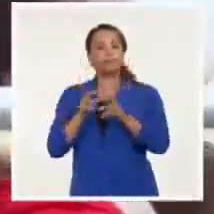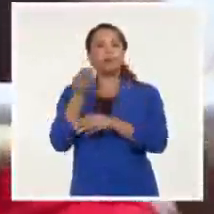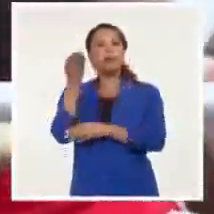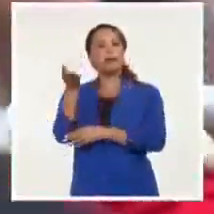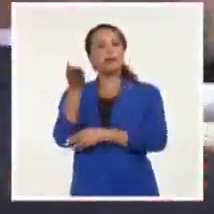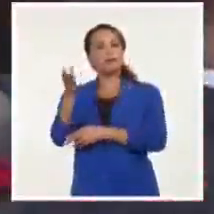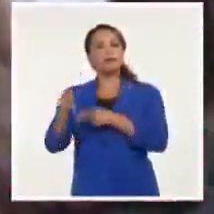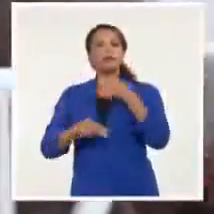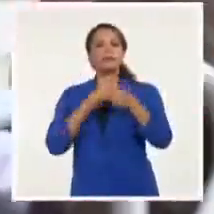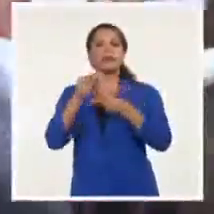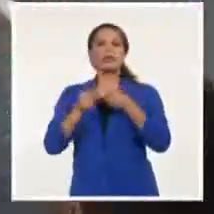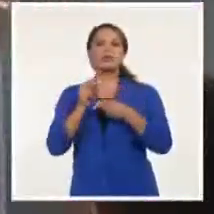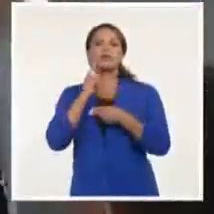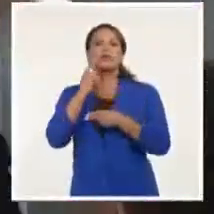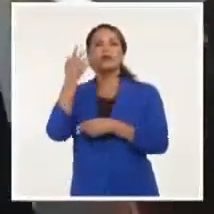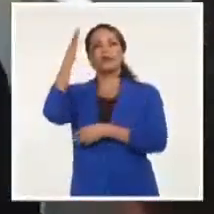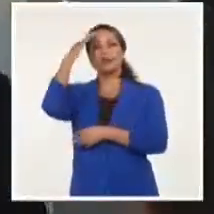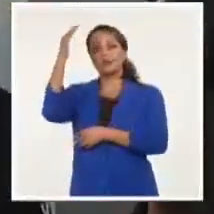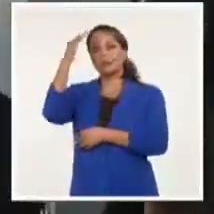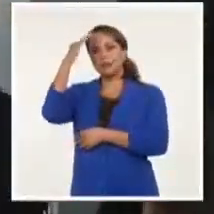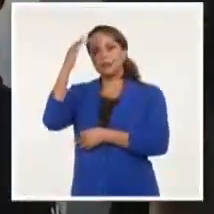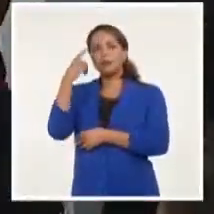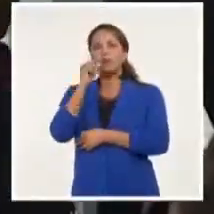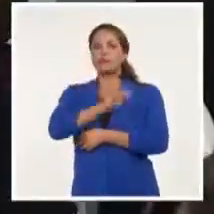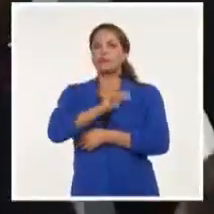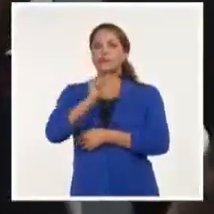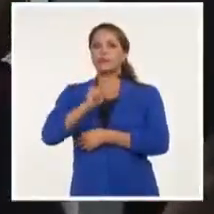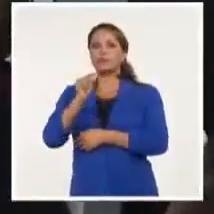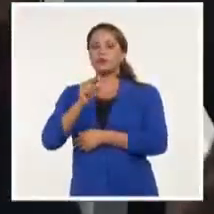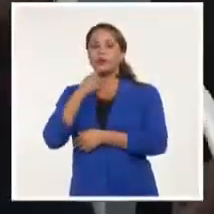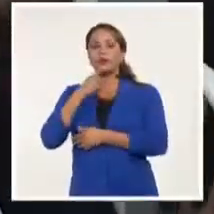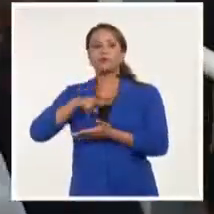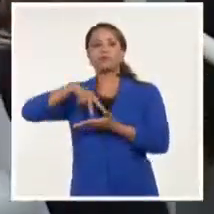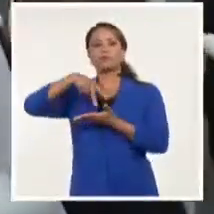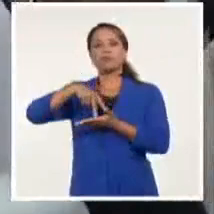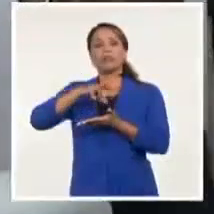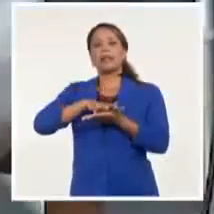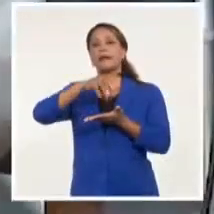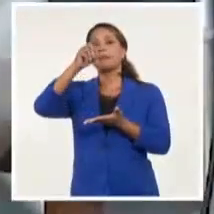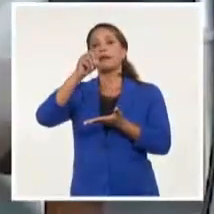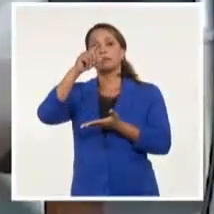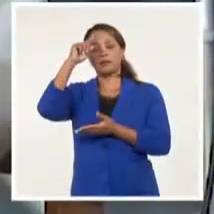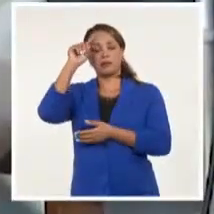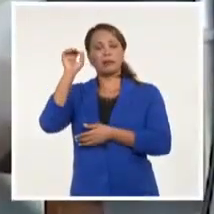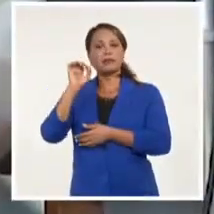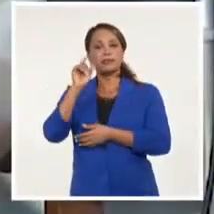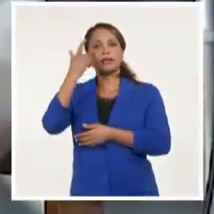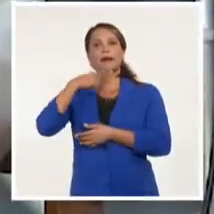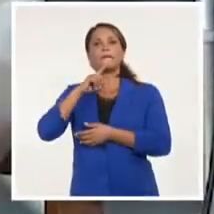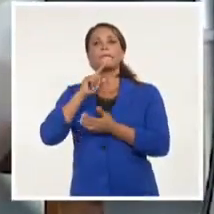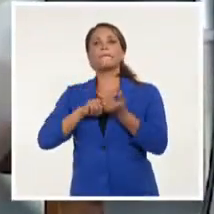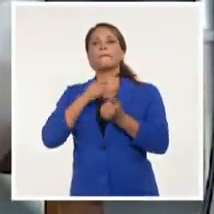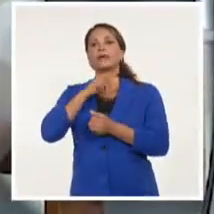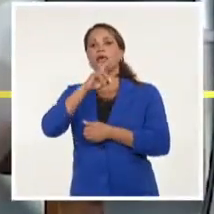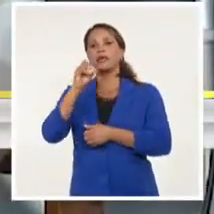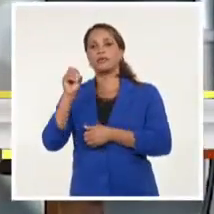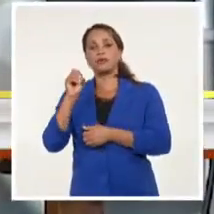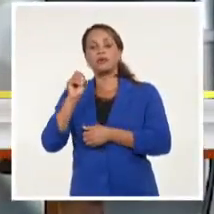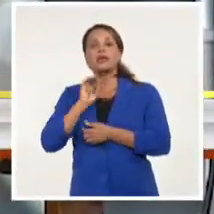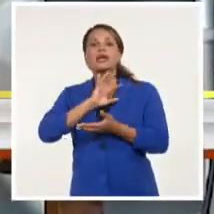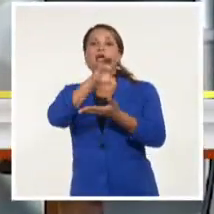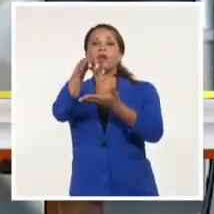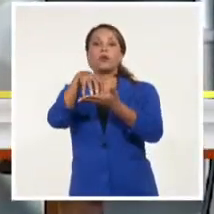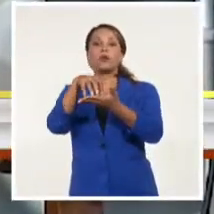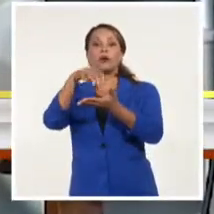pedido se realizó durante el saludo a peregrinos en la audiencia general en la Plaza de San Pedro en el Vaticano. Según el sitio, el